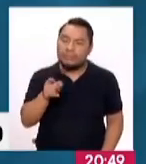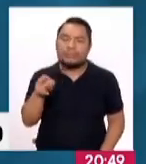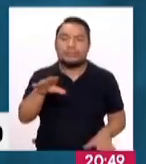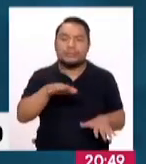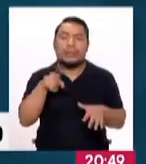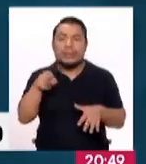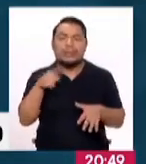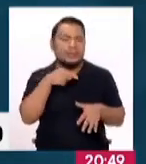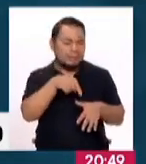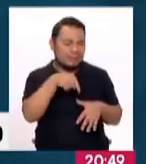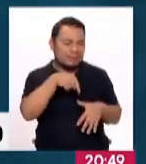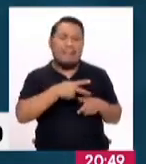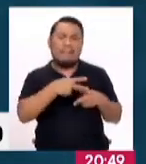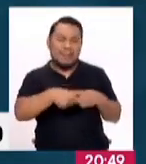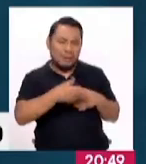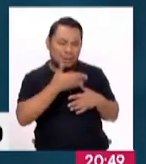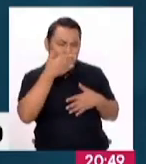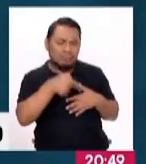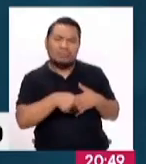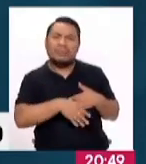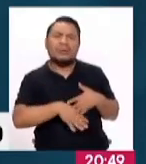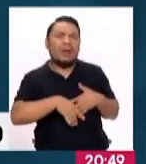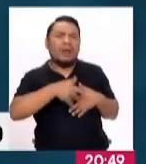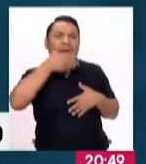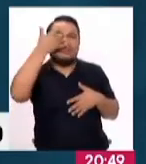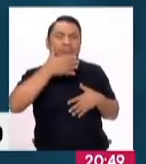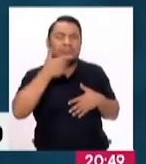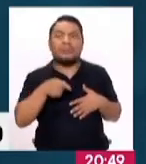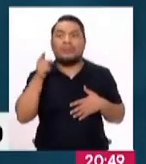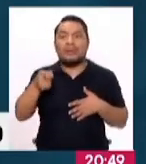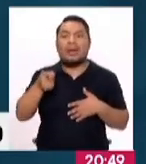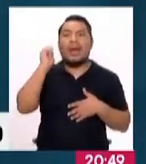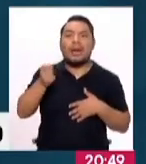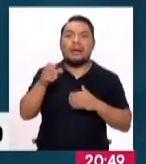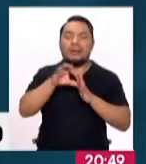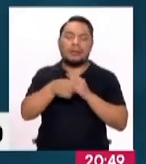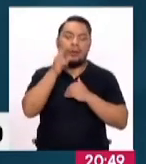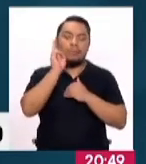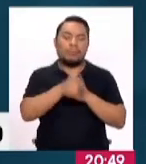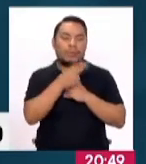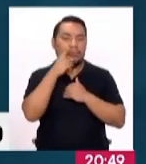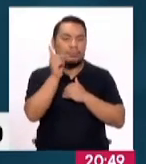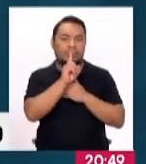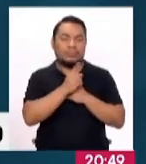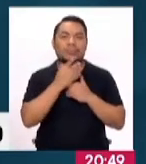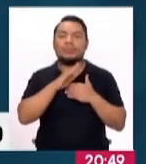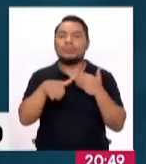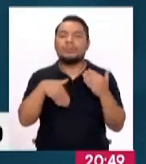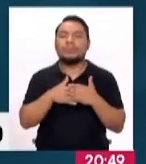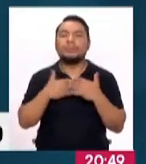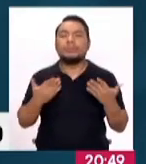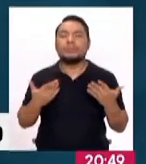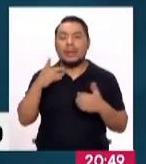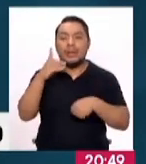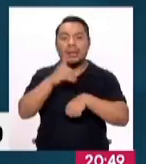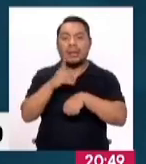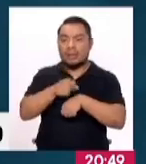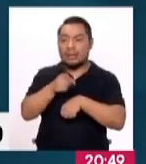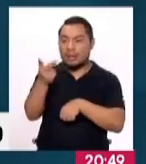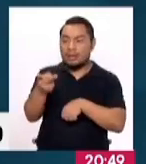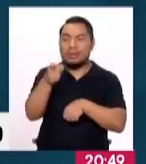Se precisa que no puede fumar cerca de la vivienda de doña Nancy Ordóñez, en tanto no se levante la indicación médica de